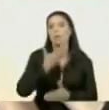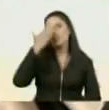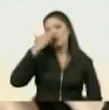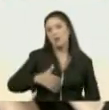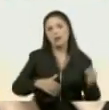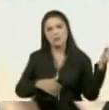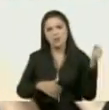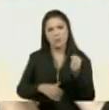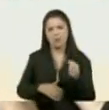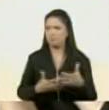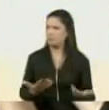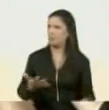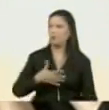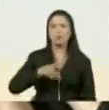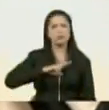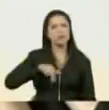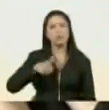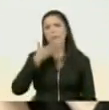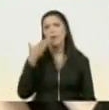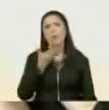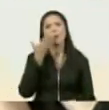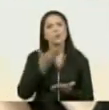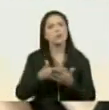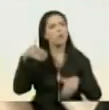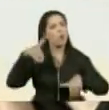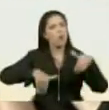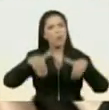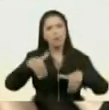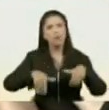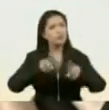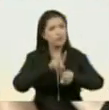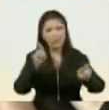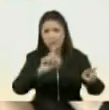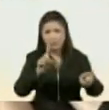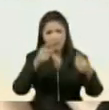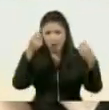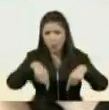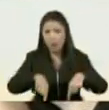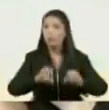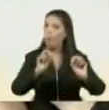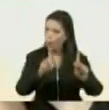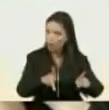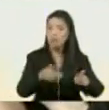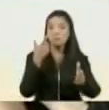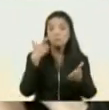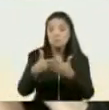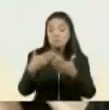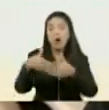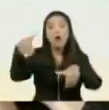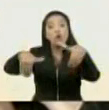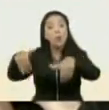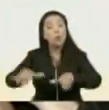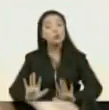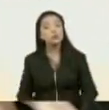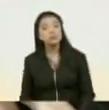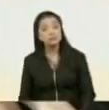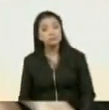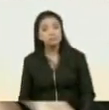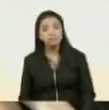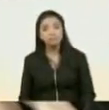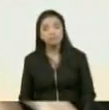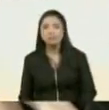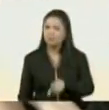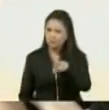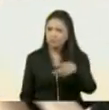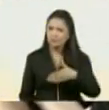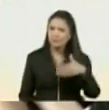Nosotros proponemos que sean los votos. Si no están de acuerdo, que sean los votos, que lo digan. Que lo digan. Ahí está. ¿Ustedes quieren saber